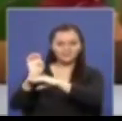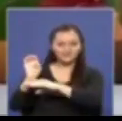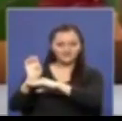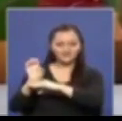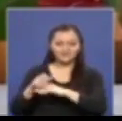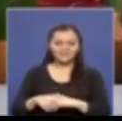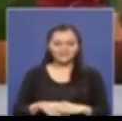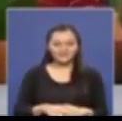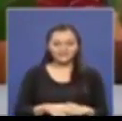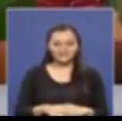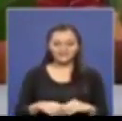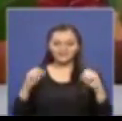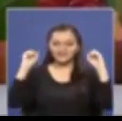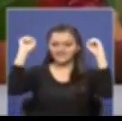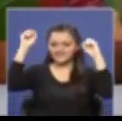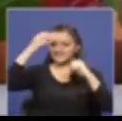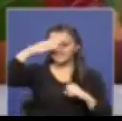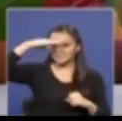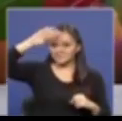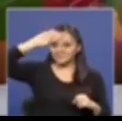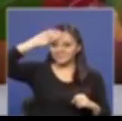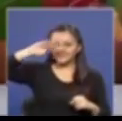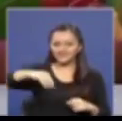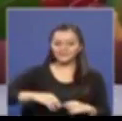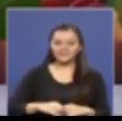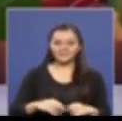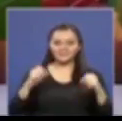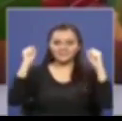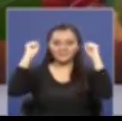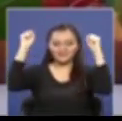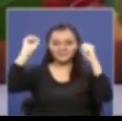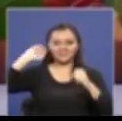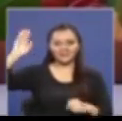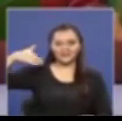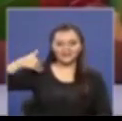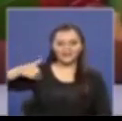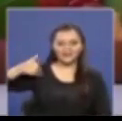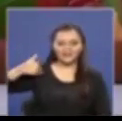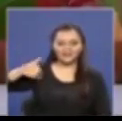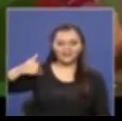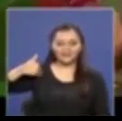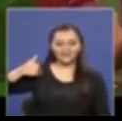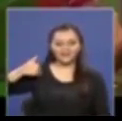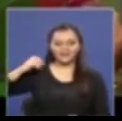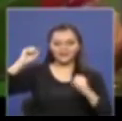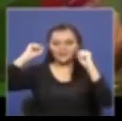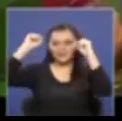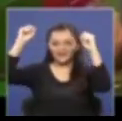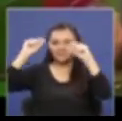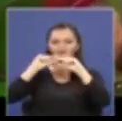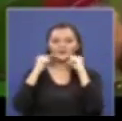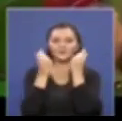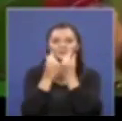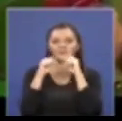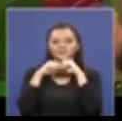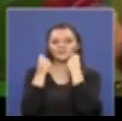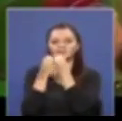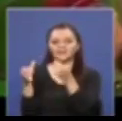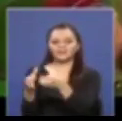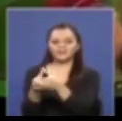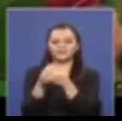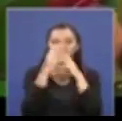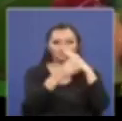Ecuador! ¡Que viva Cuba! ¡Que viva Argentina! ¡Que viva nuestros movimientos sociales del